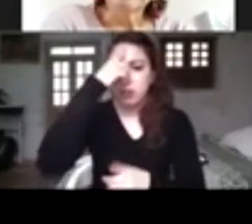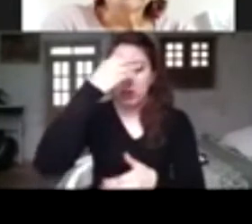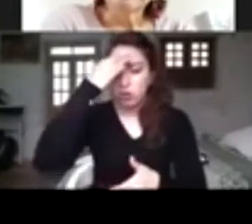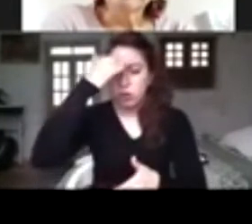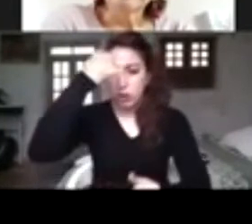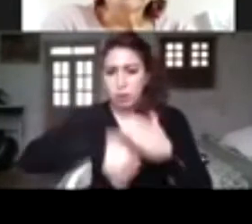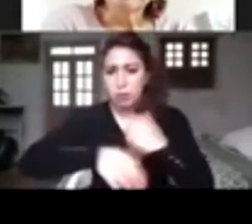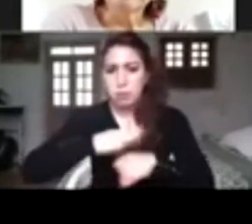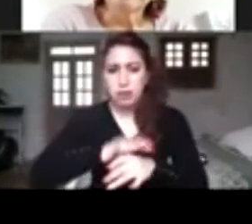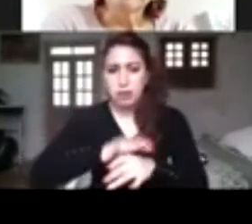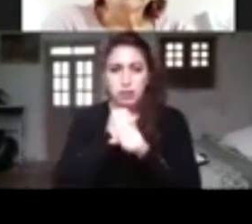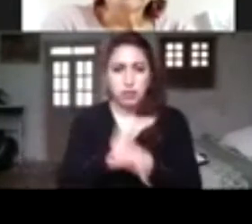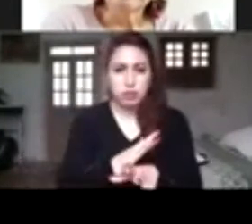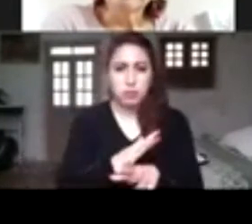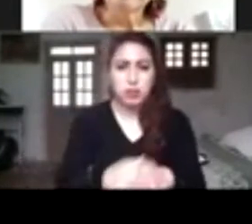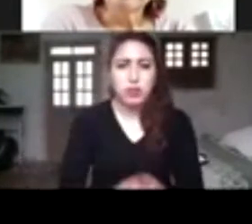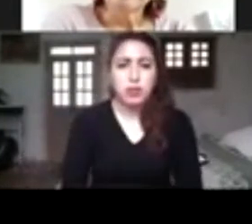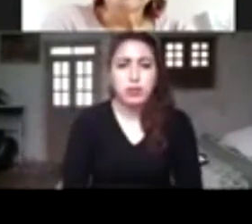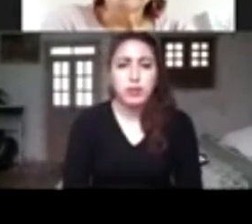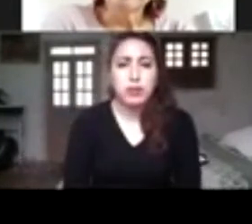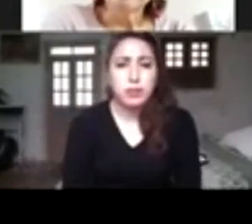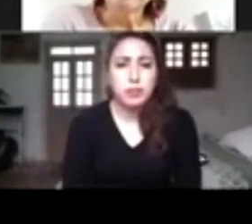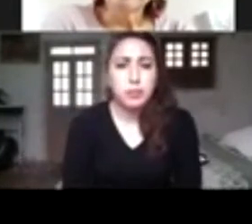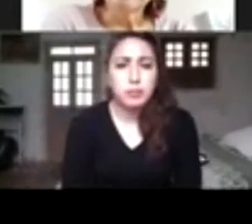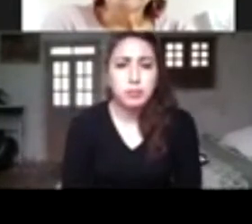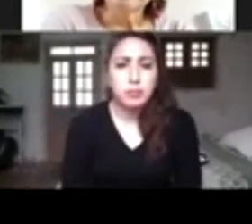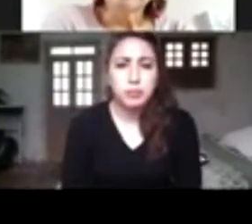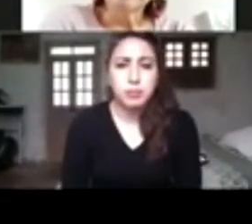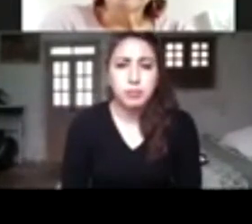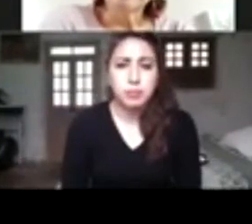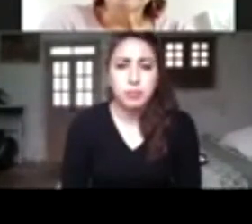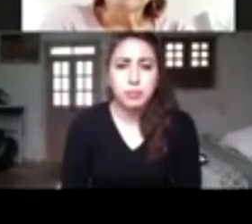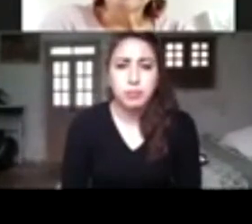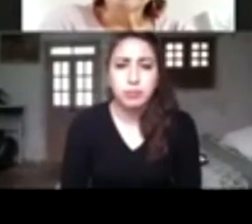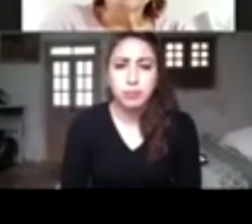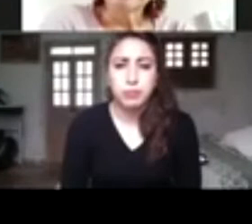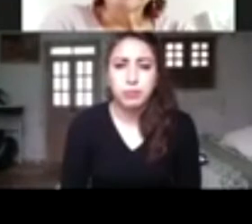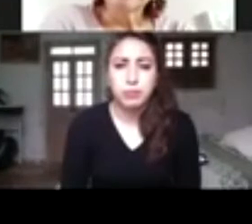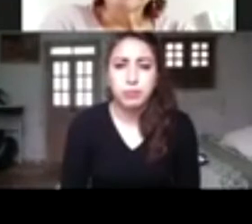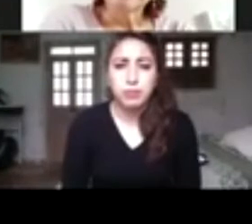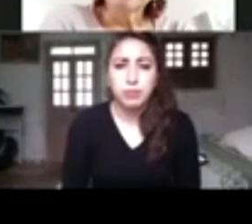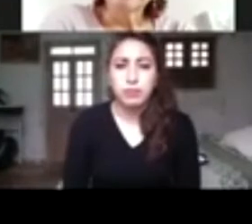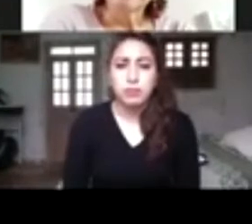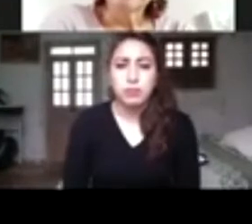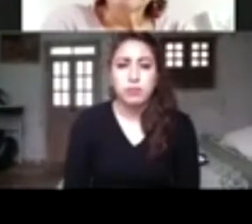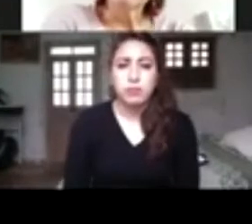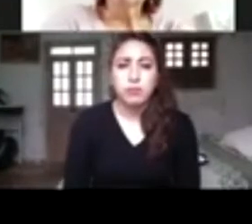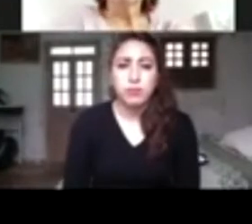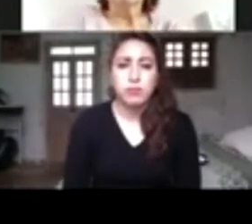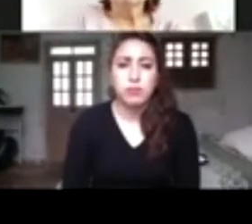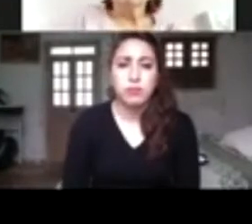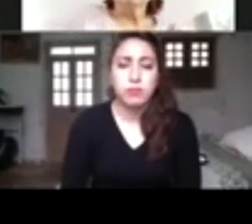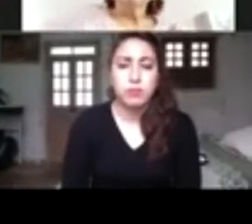que ha tenido buena recepción dentro de los grupos parlamentarios, y quisiéramos que saliera